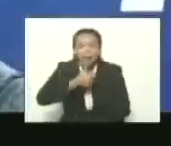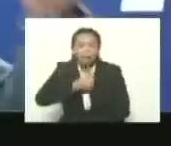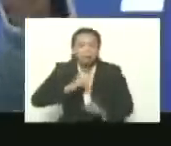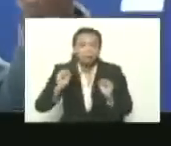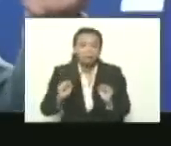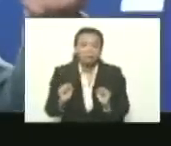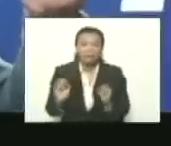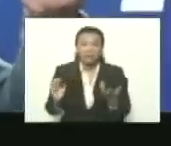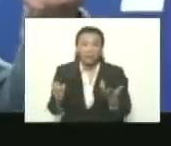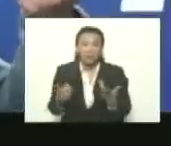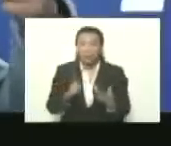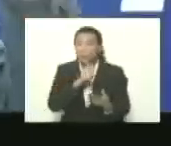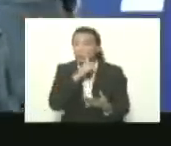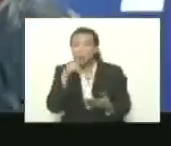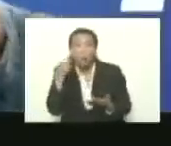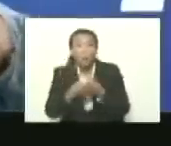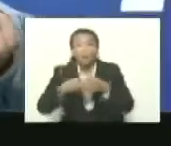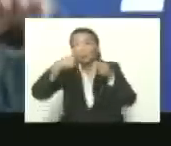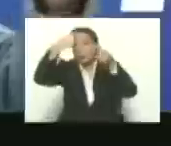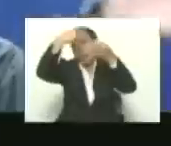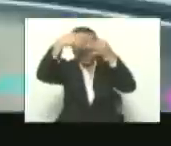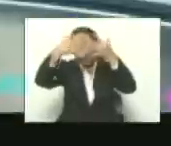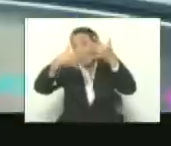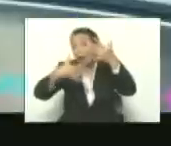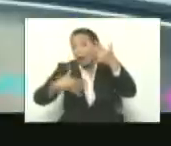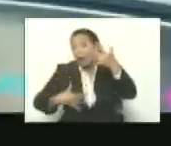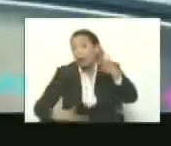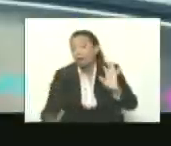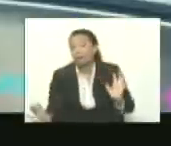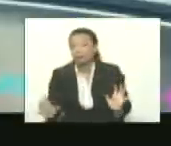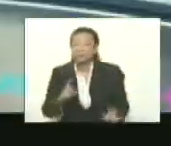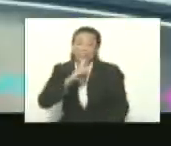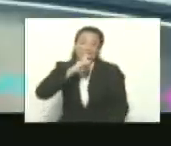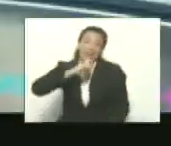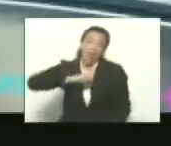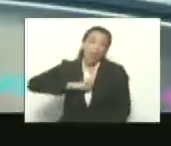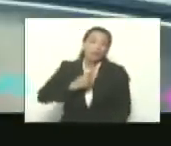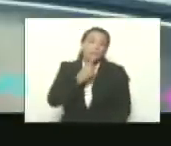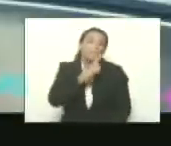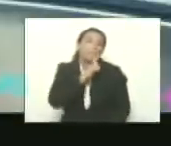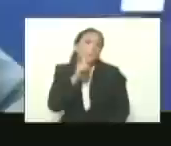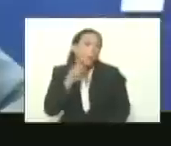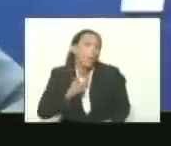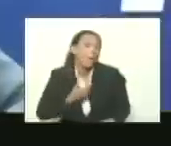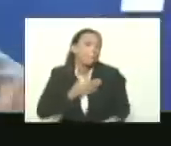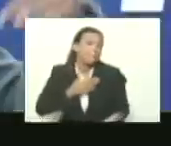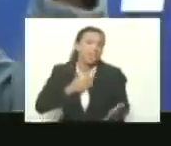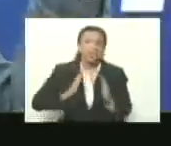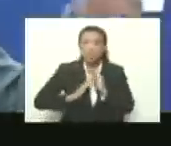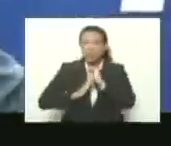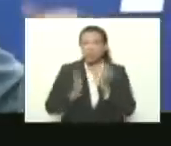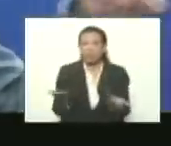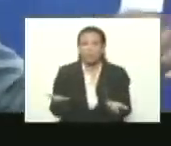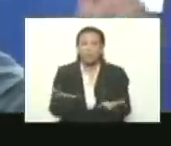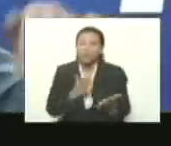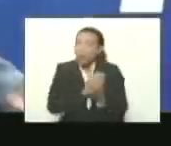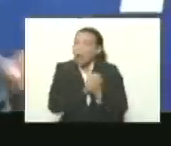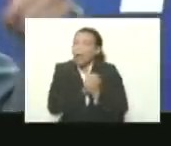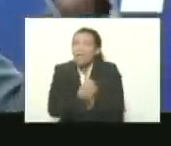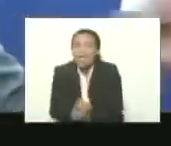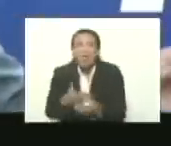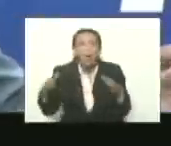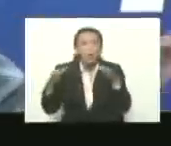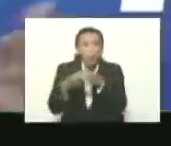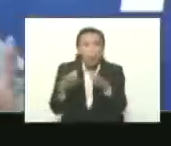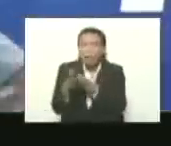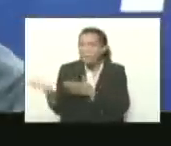porque... No, si digo un nombre, se y entonces bravo me nombro los demás, la otra, se me pone celosa. Y te reclaman. Entonces las quiero a todas, ese gran equipo que cuando yo, vente, vamos